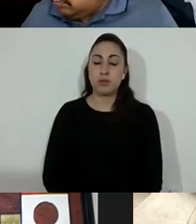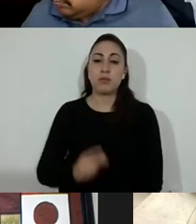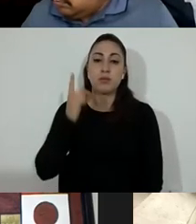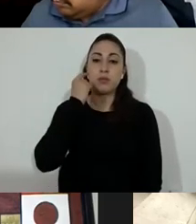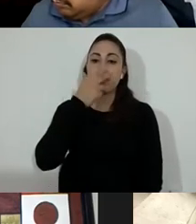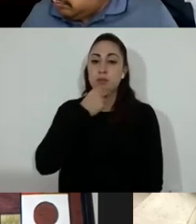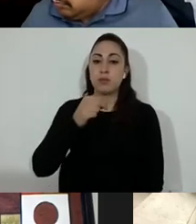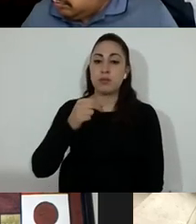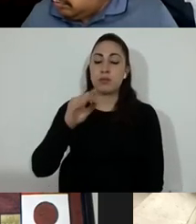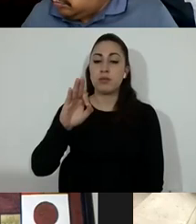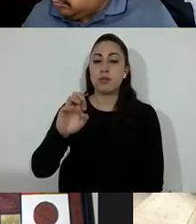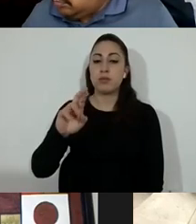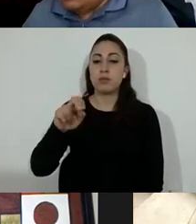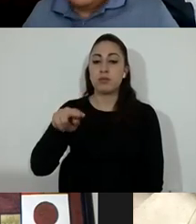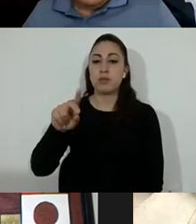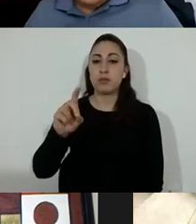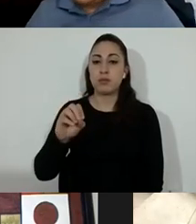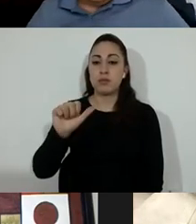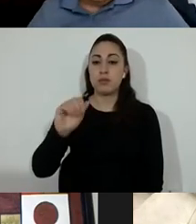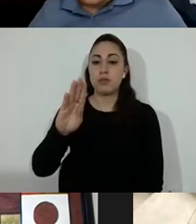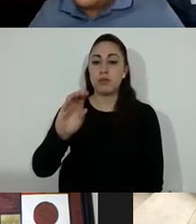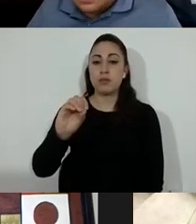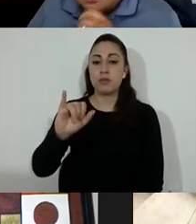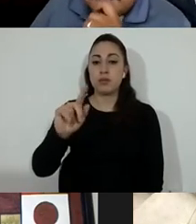Diputado Fernando José Aboitizaro.